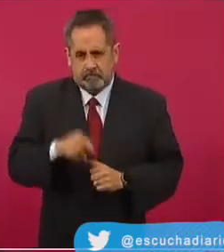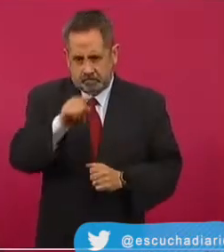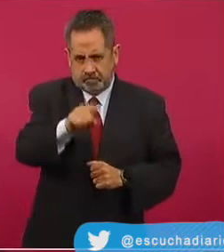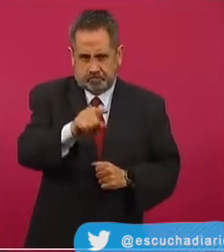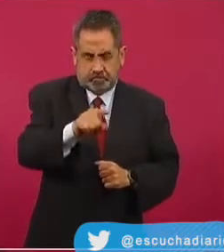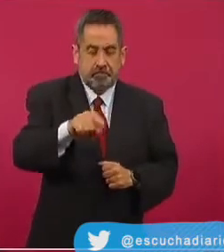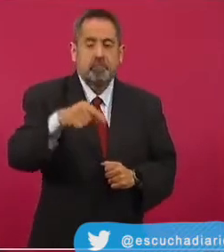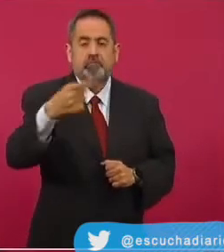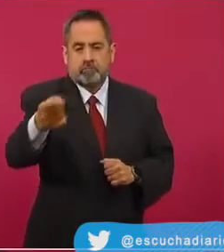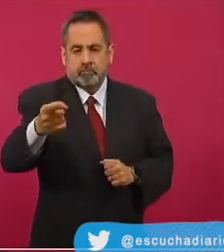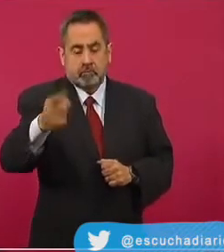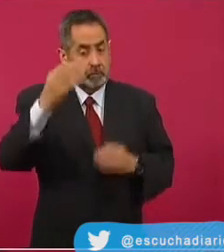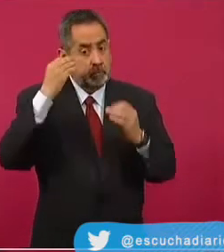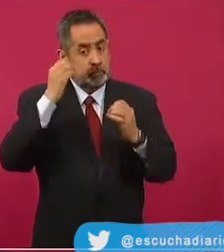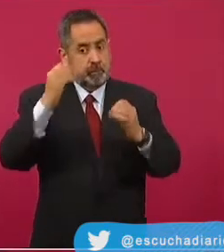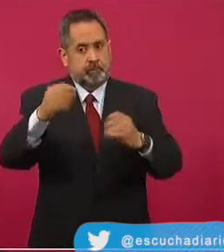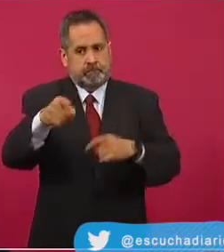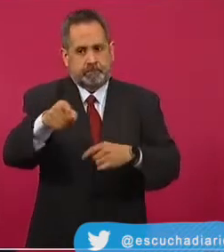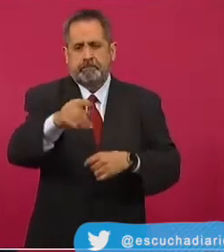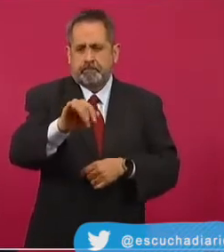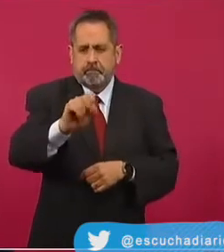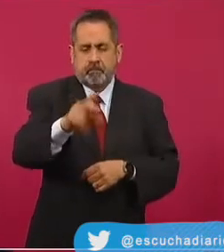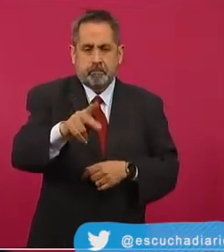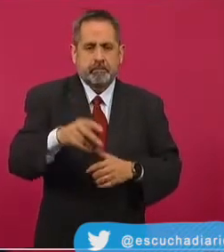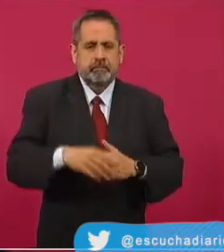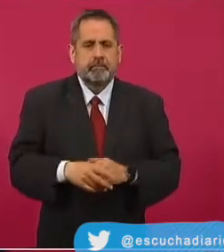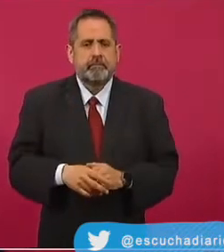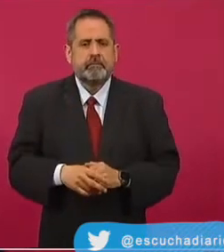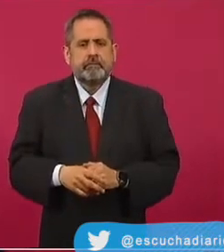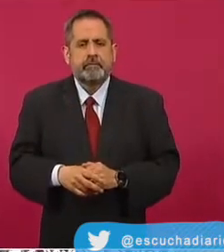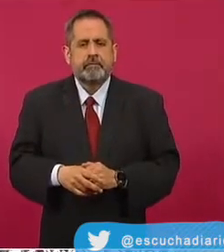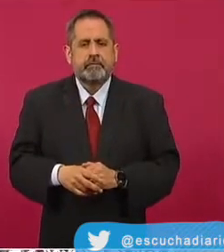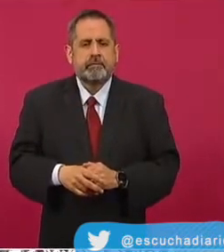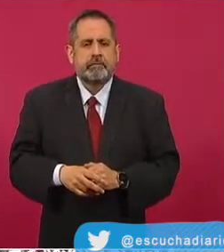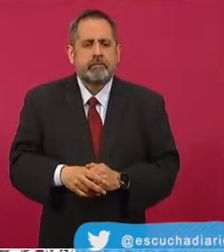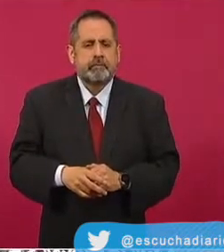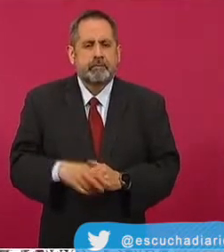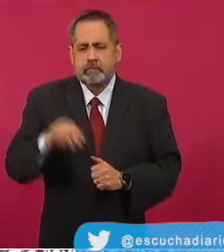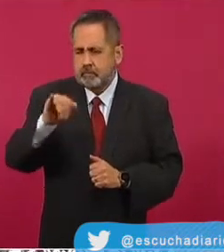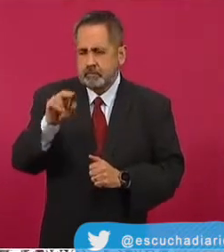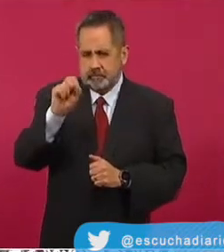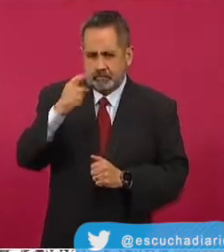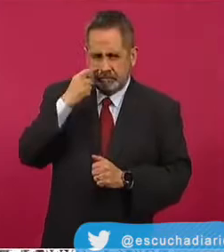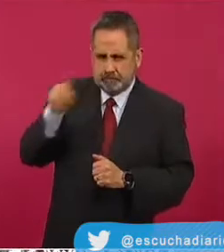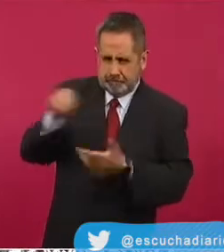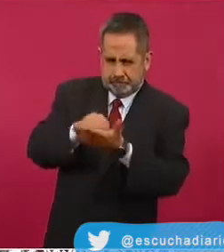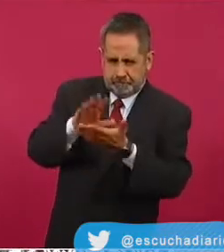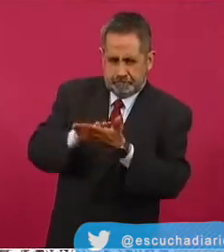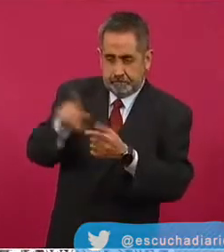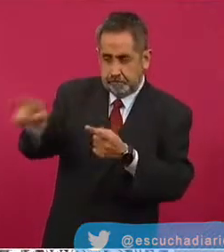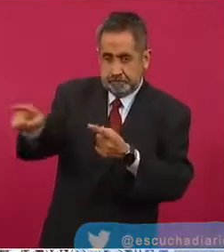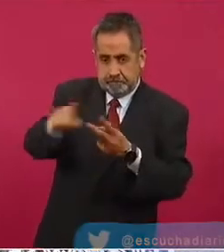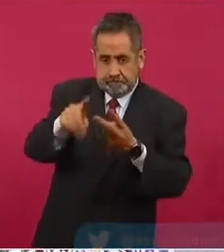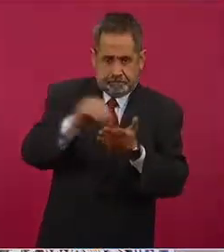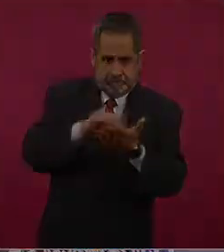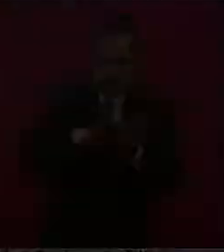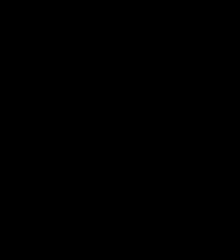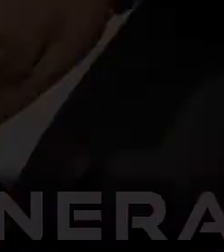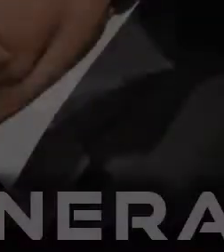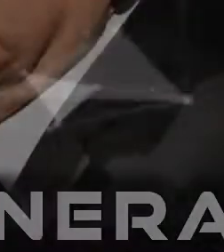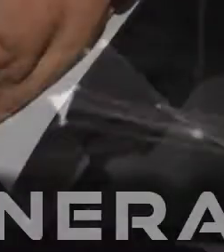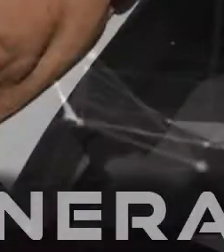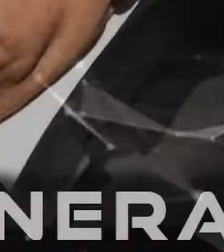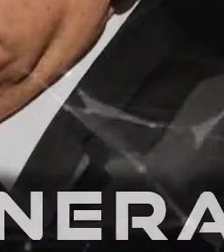tú te hacen mucho tiempo 2 jesús la compañía del aire